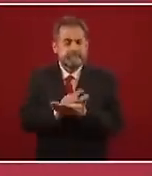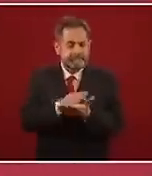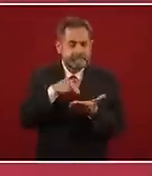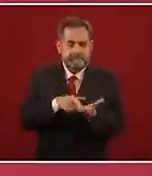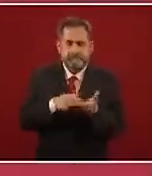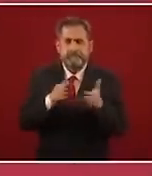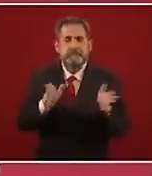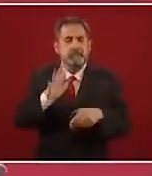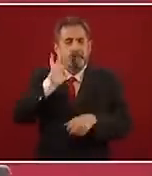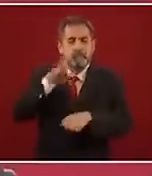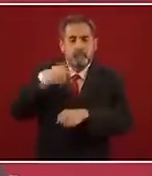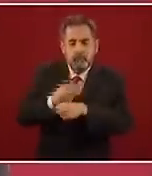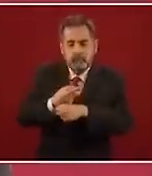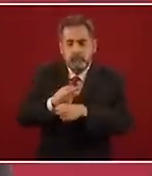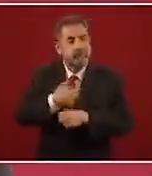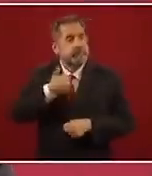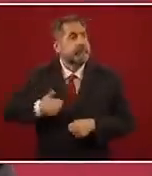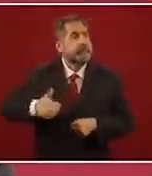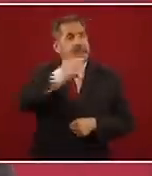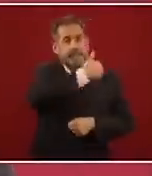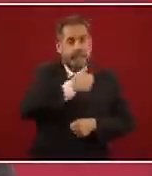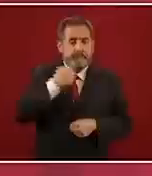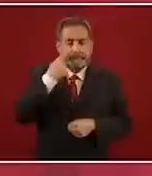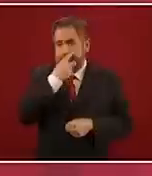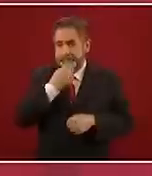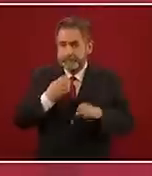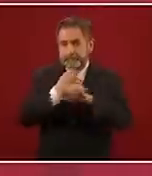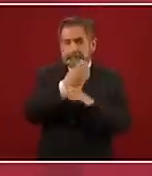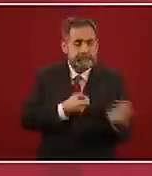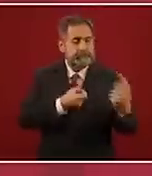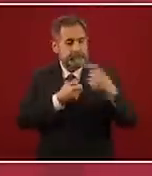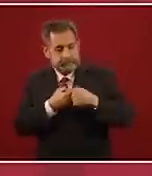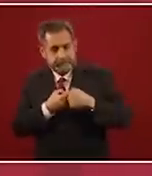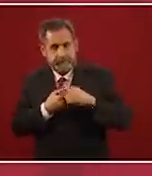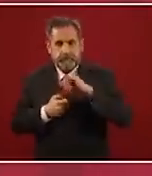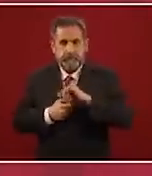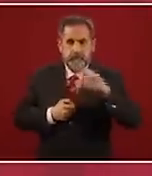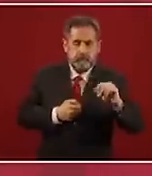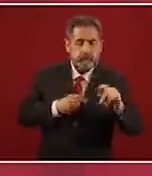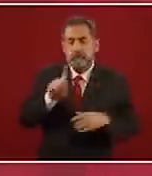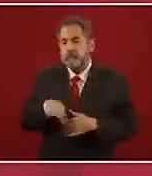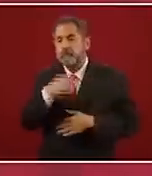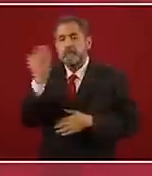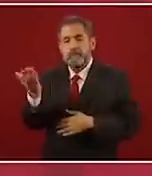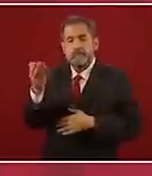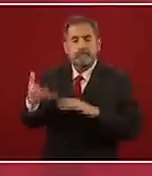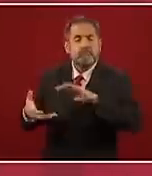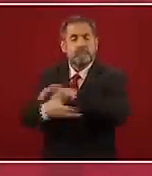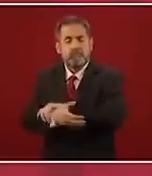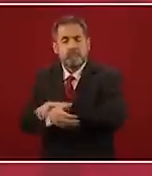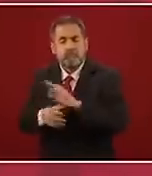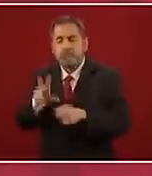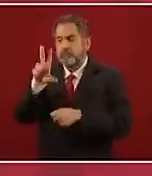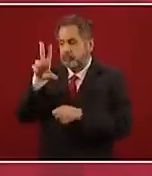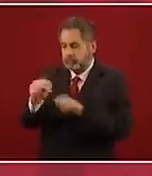hiciera voluntaria para los estados. Entonces, esa es de adhesión o adherirse. Y la otra forma es de